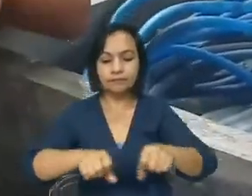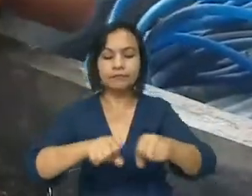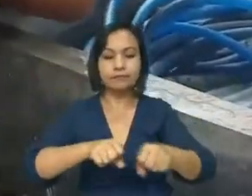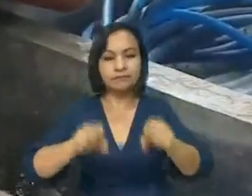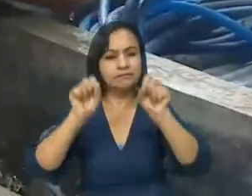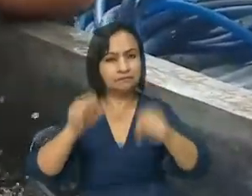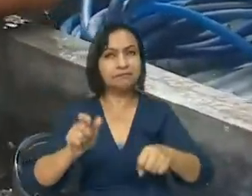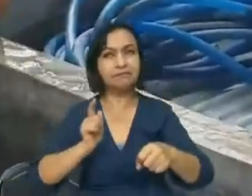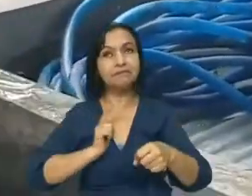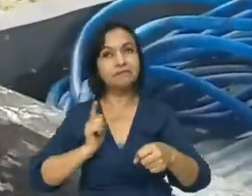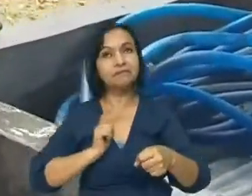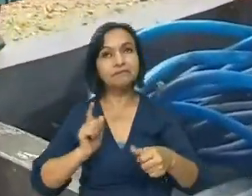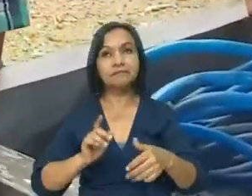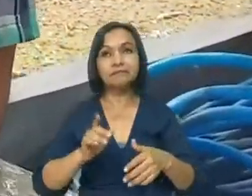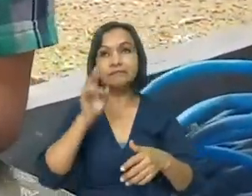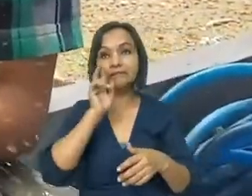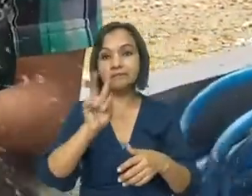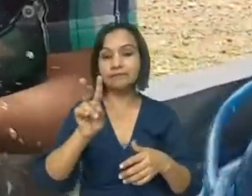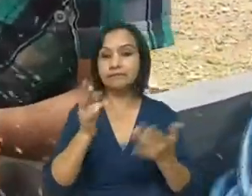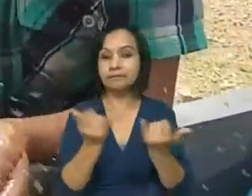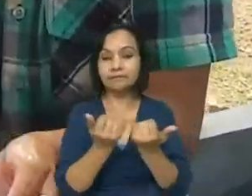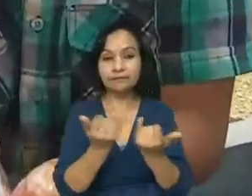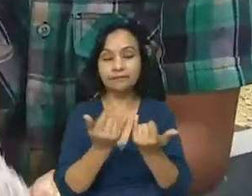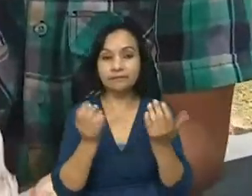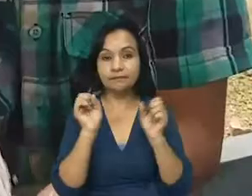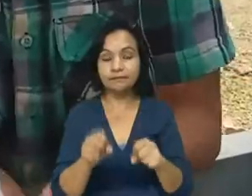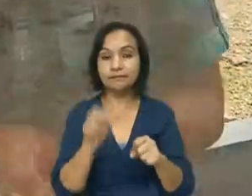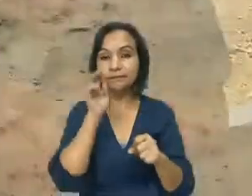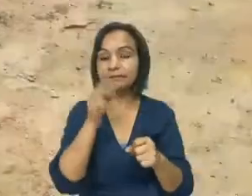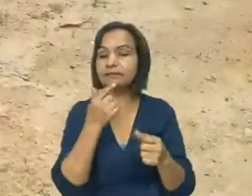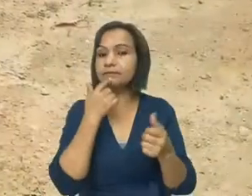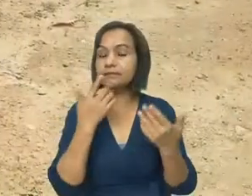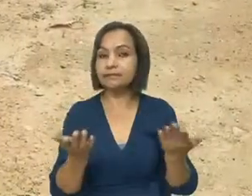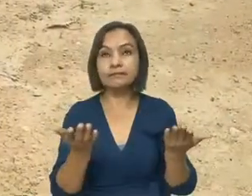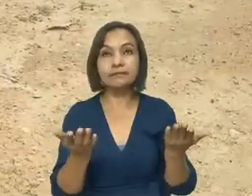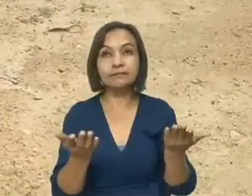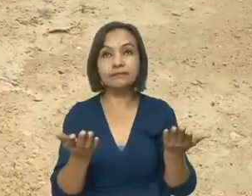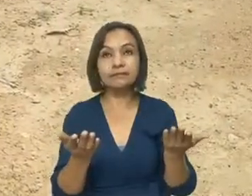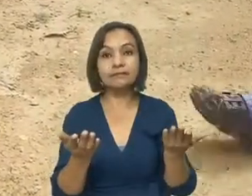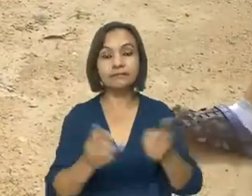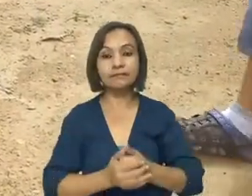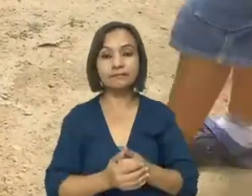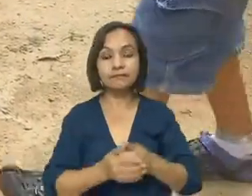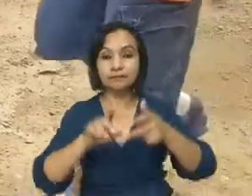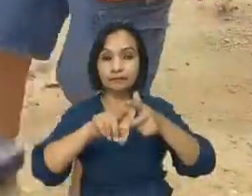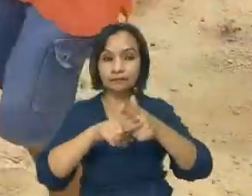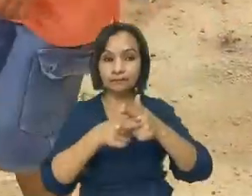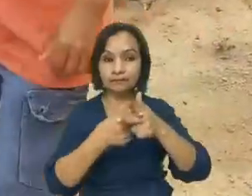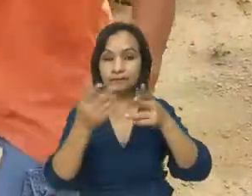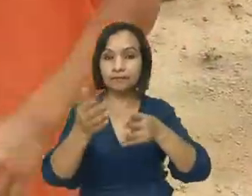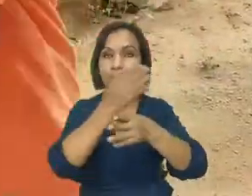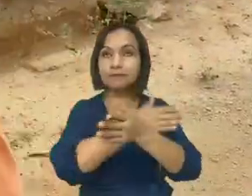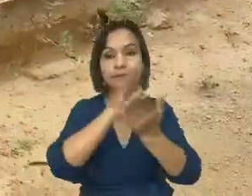llamamos. Entonces, que es lo que vemos en pantalla, ¿no? Exactamente, porque desde que iniciamos con